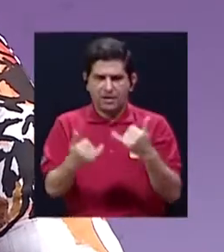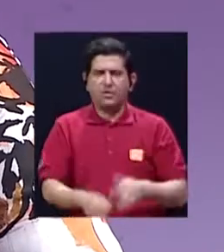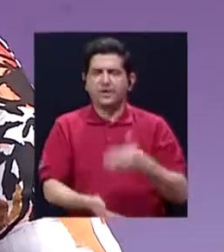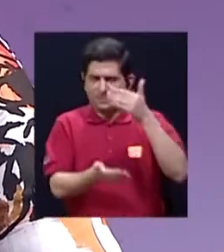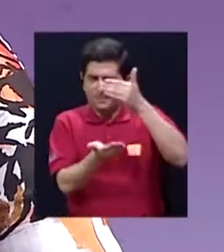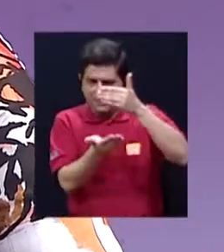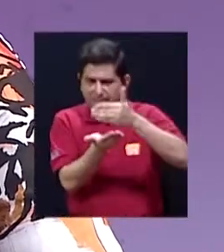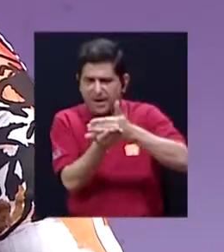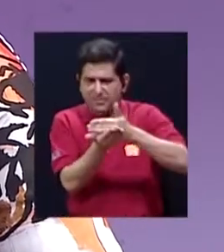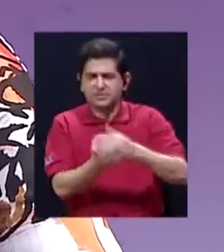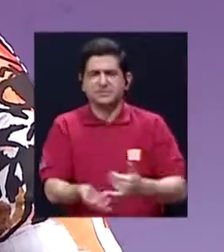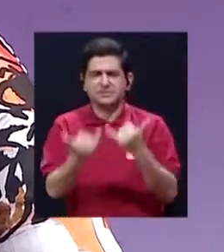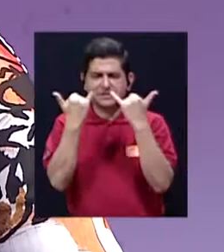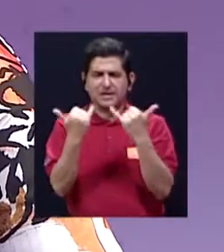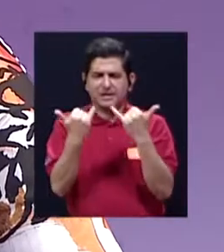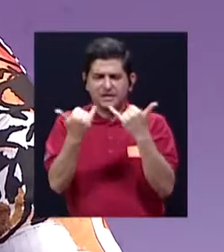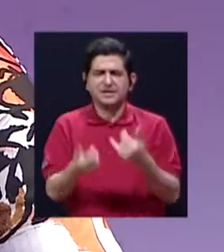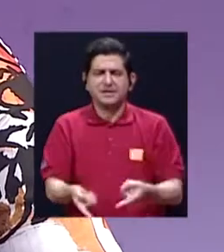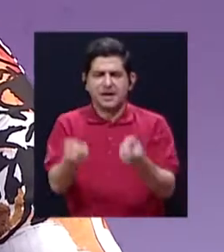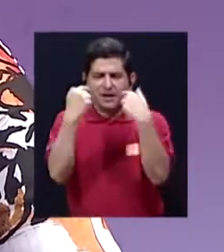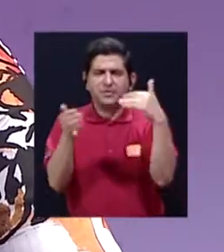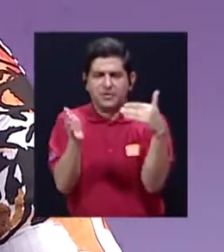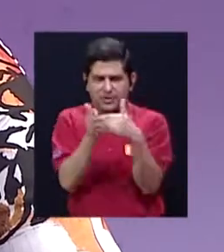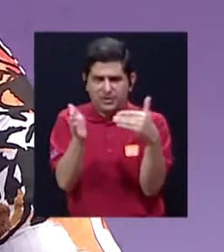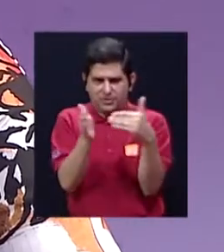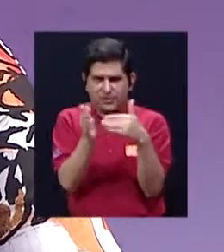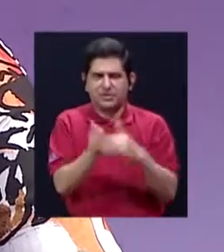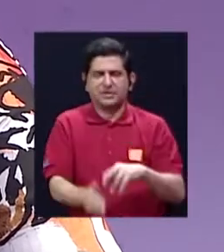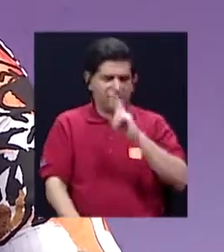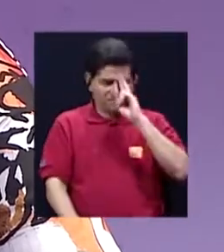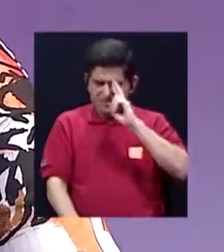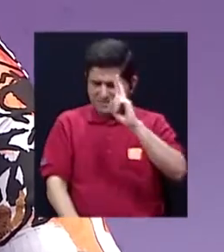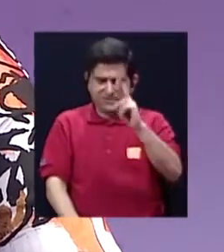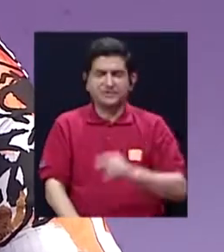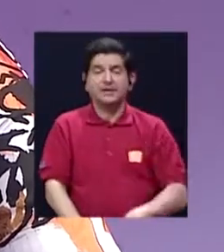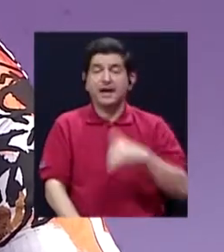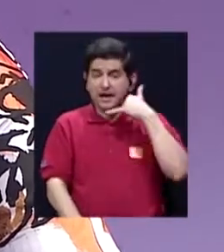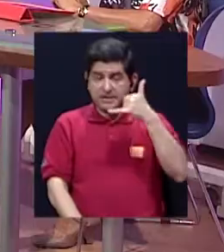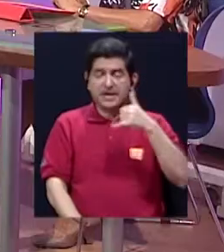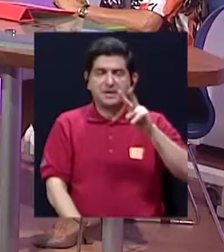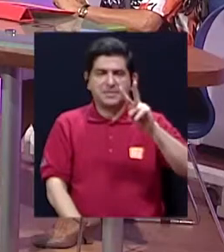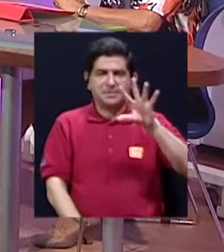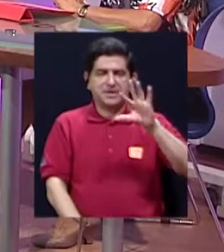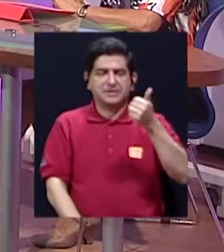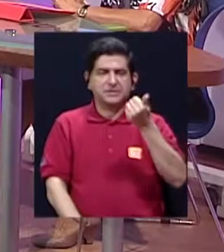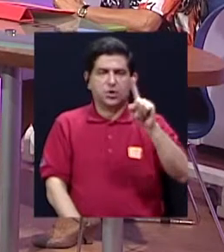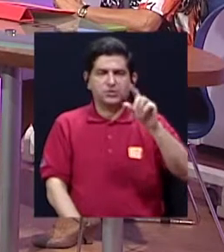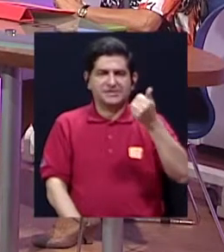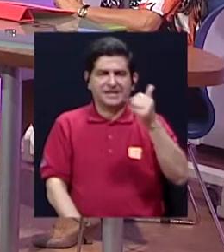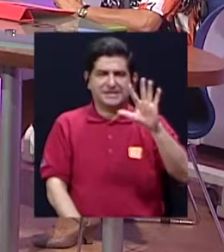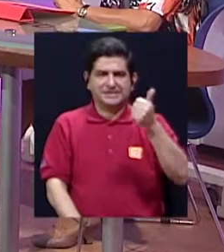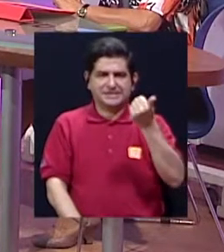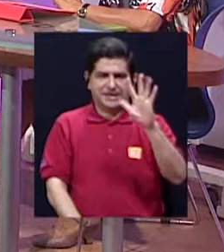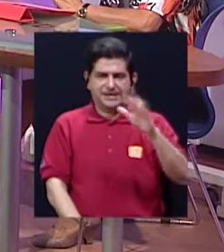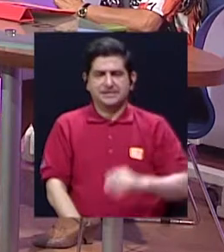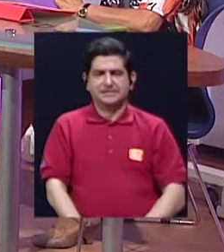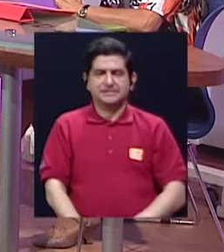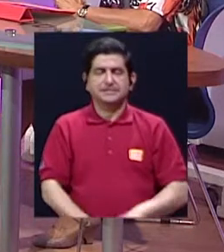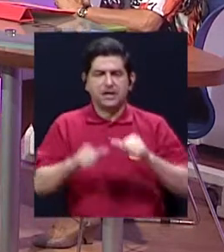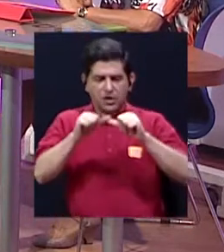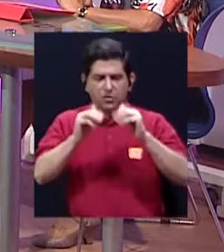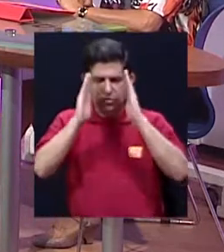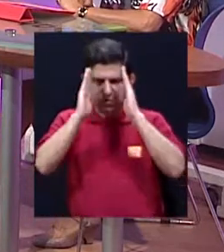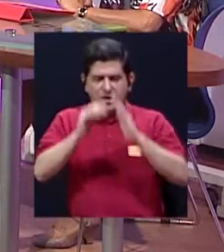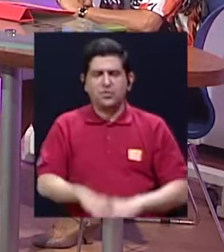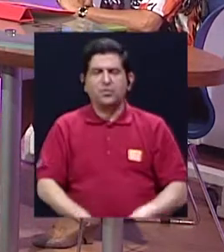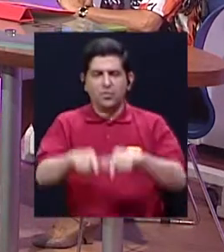corte, muy pronto estaremos de regreso con Irreverencias. Llámenos al 2511 1515 y síganos